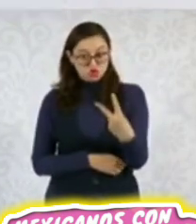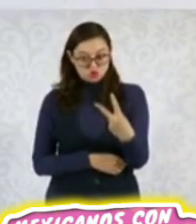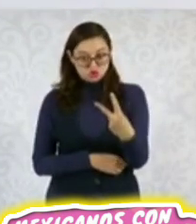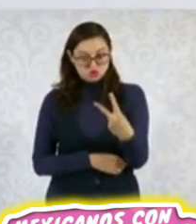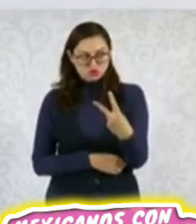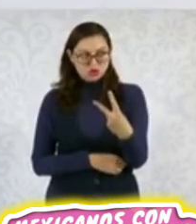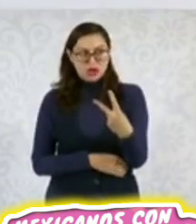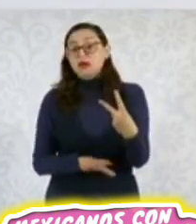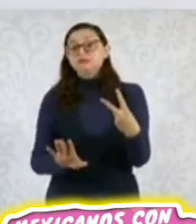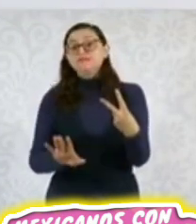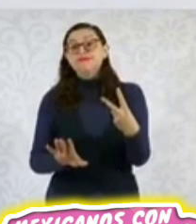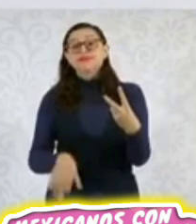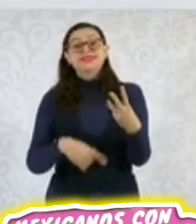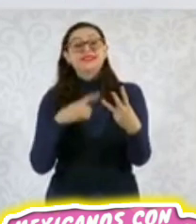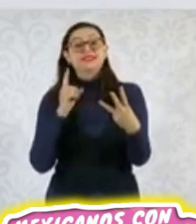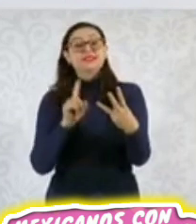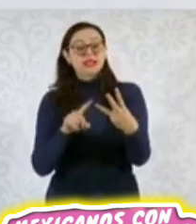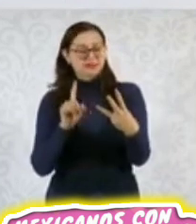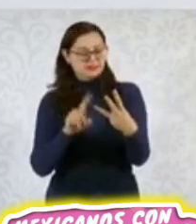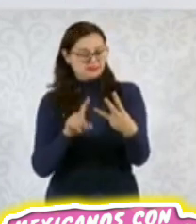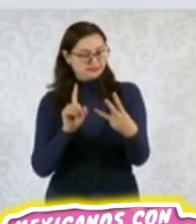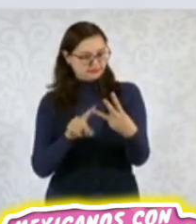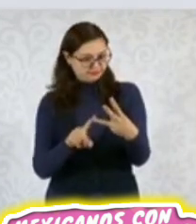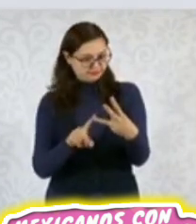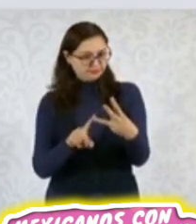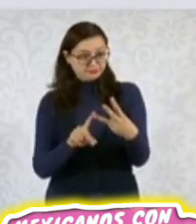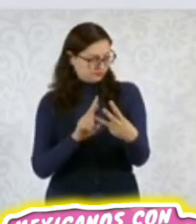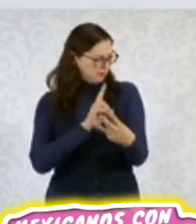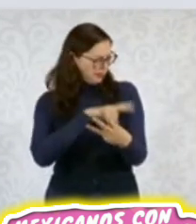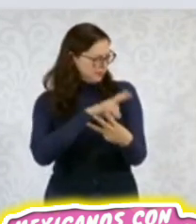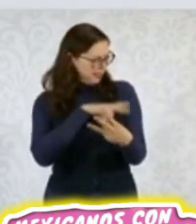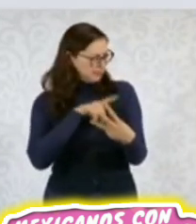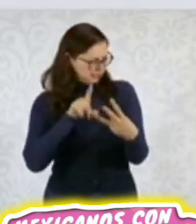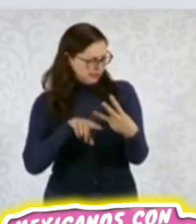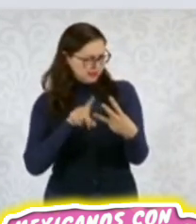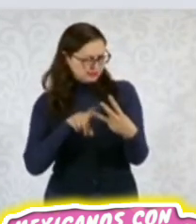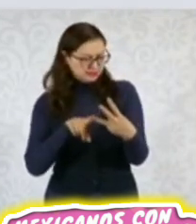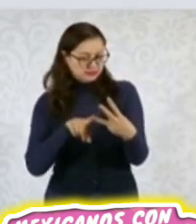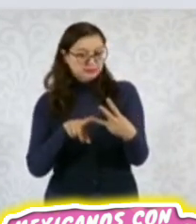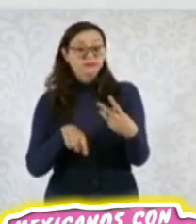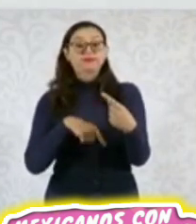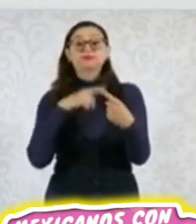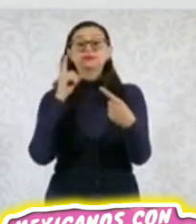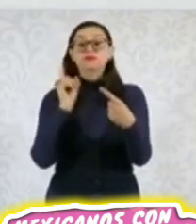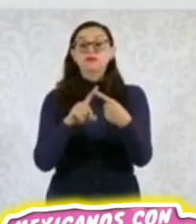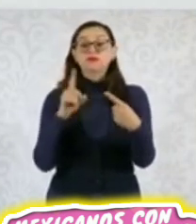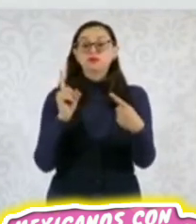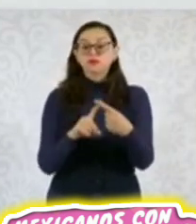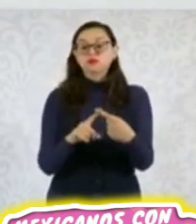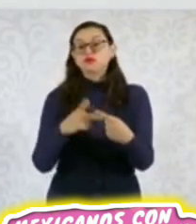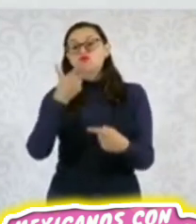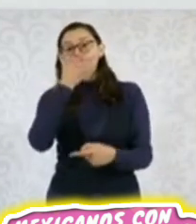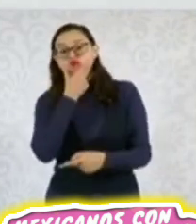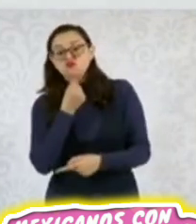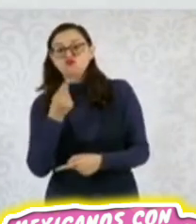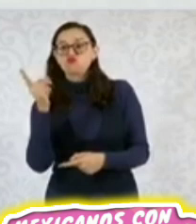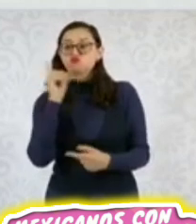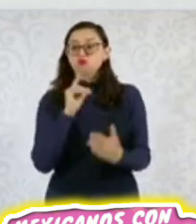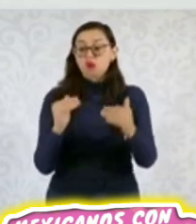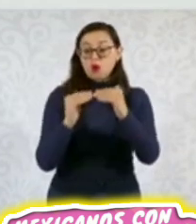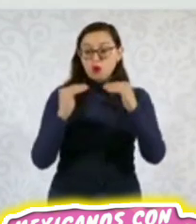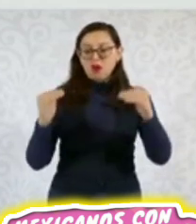tres, ¿verdad? Porque es uno, la igualdad sustantiva. ¿A qué nos referimos con